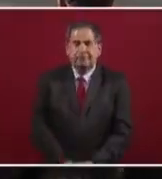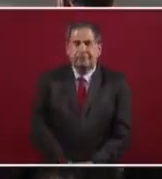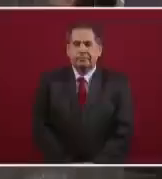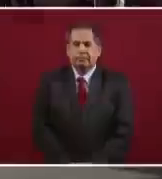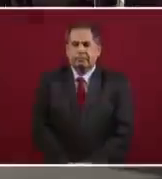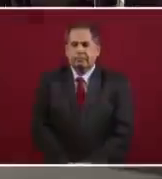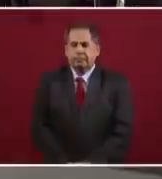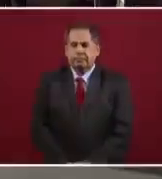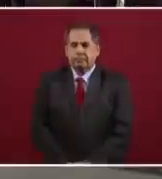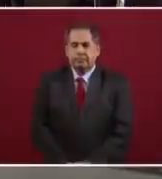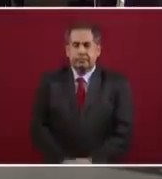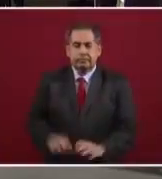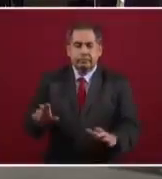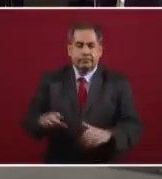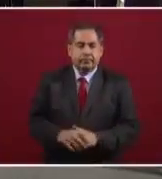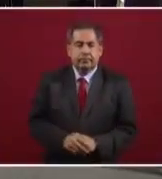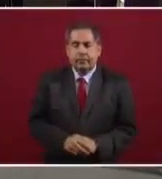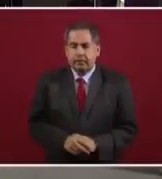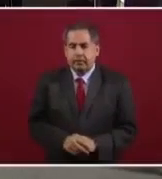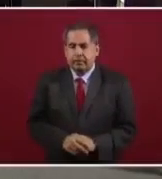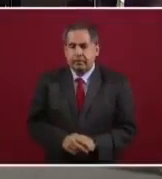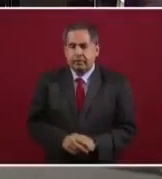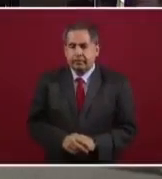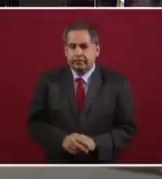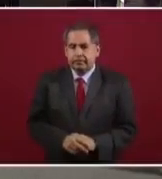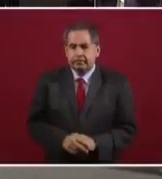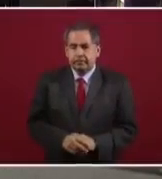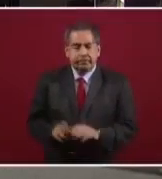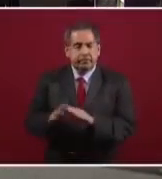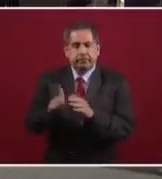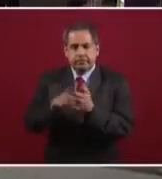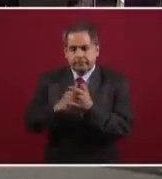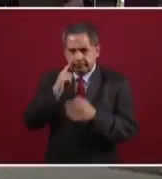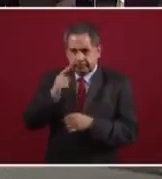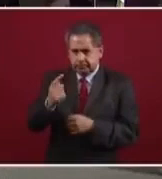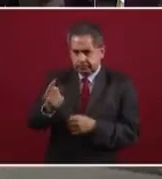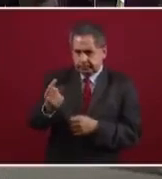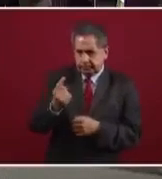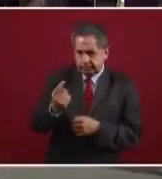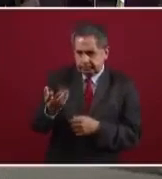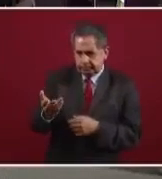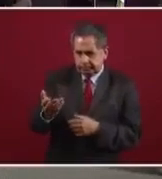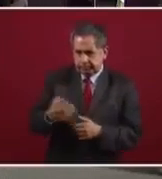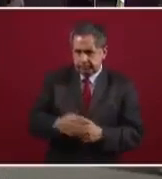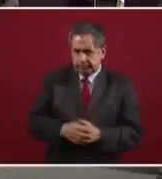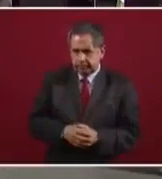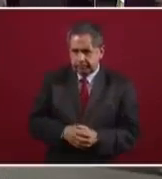A ver, ven. A ver, ven acá.